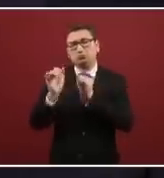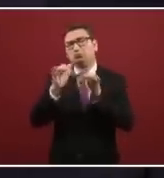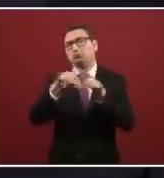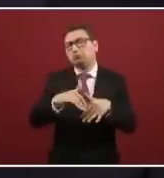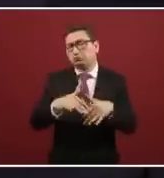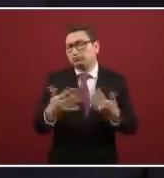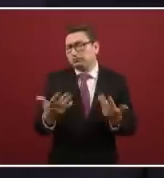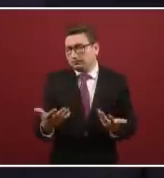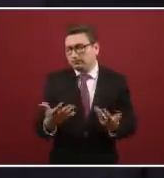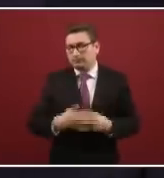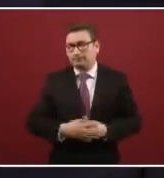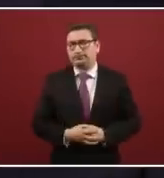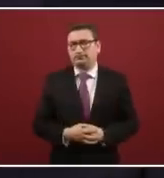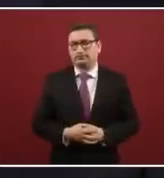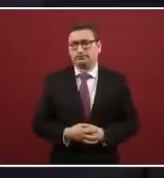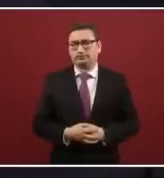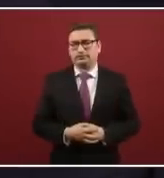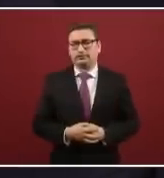se